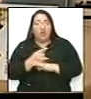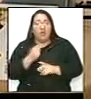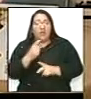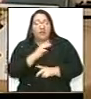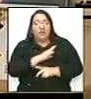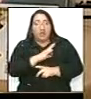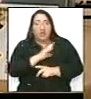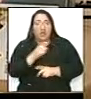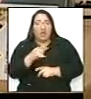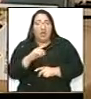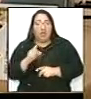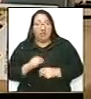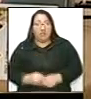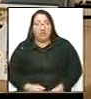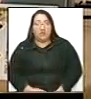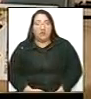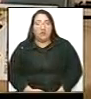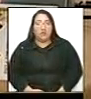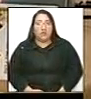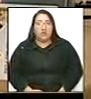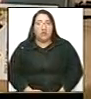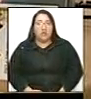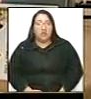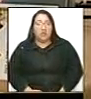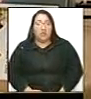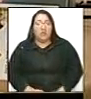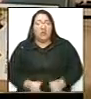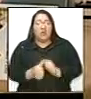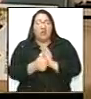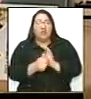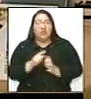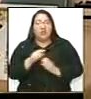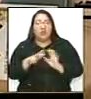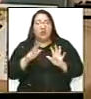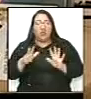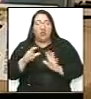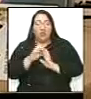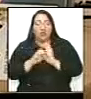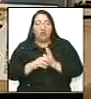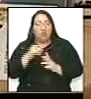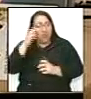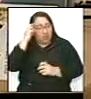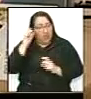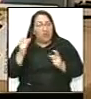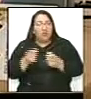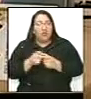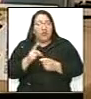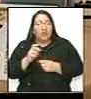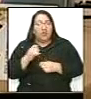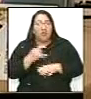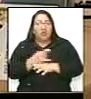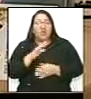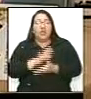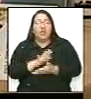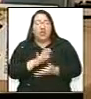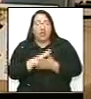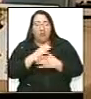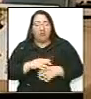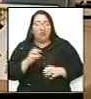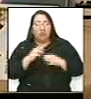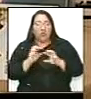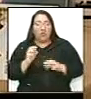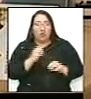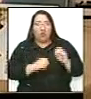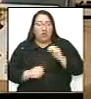supremo Tomás Gálvez Vallejo por infracción al artículo 158 de la Constitución Política y por la comisión del delito contra la tranquilidad pública o organización